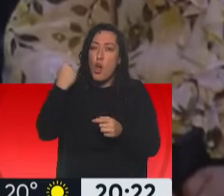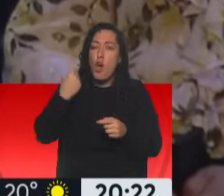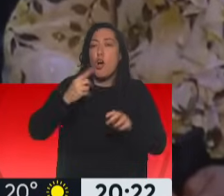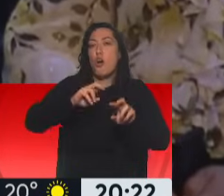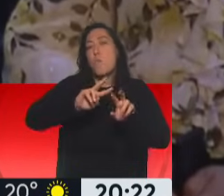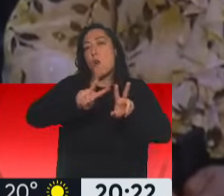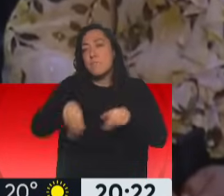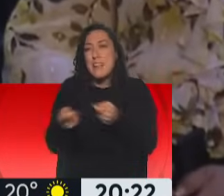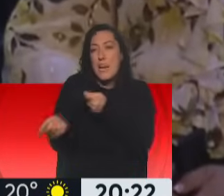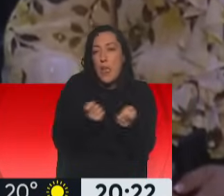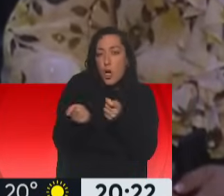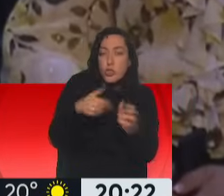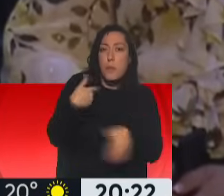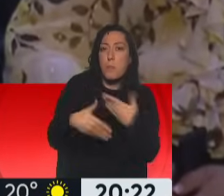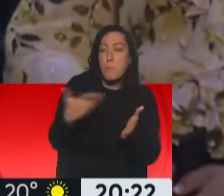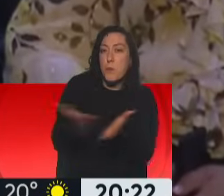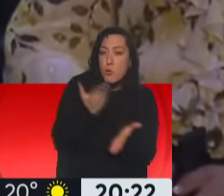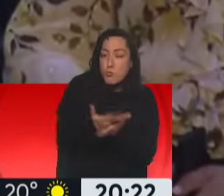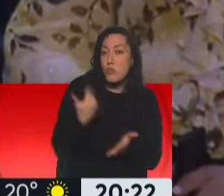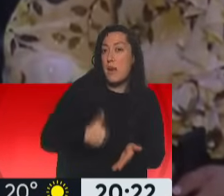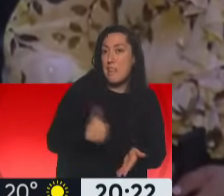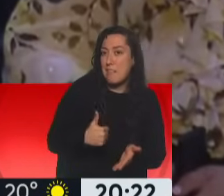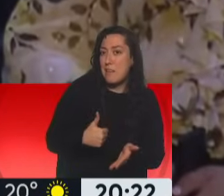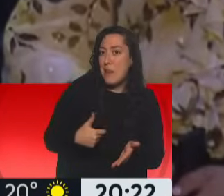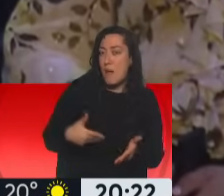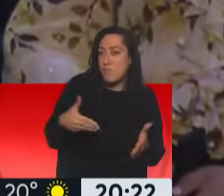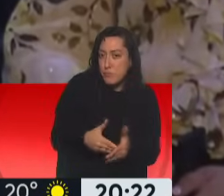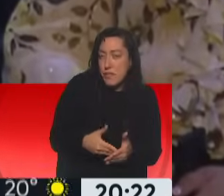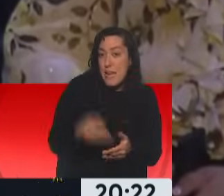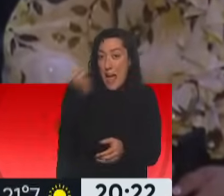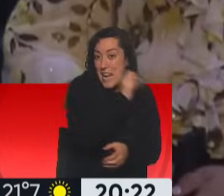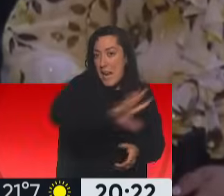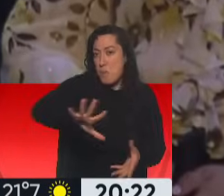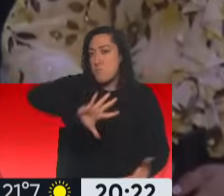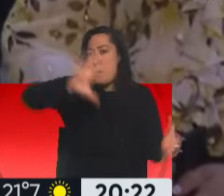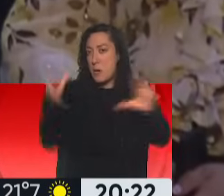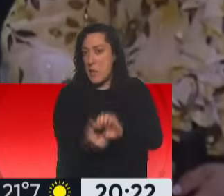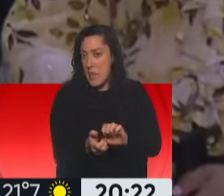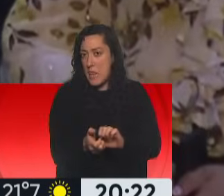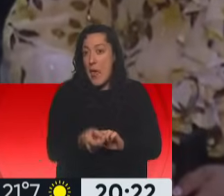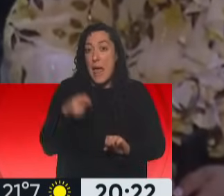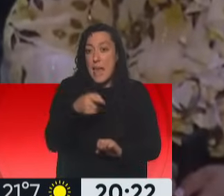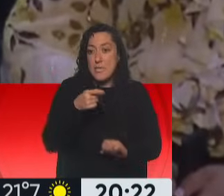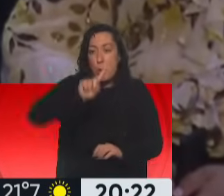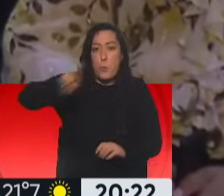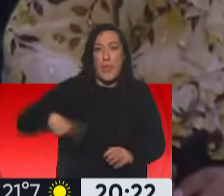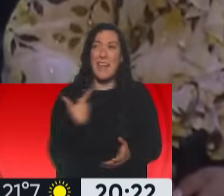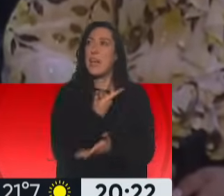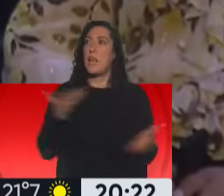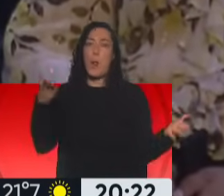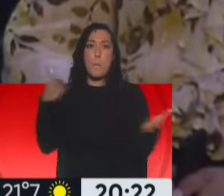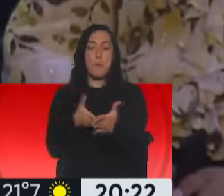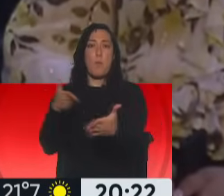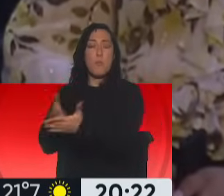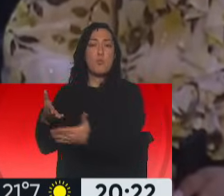del corazón productivo del país, que es el campo. Esto resultó en un estancamiento general de todo el resto de